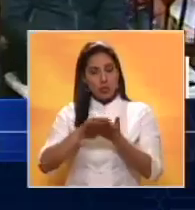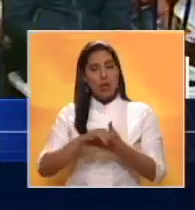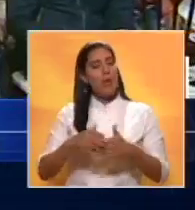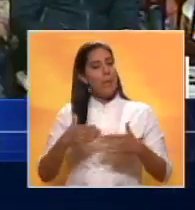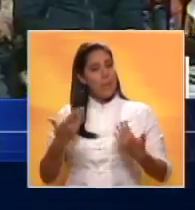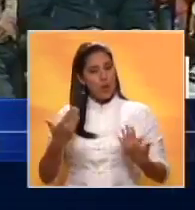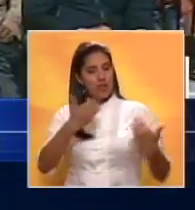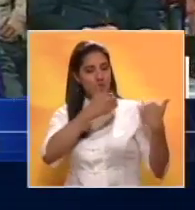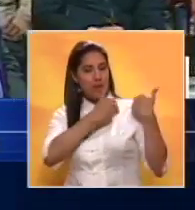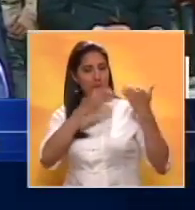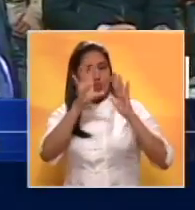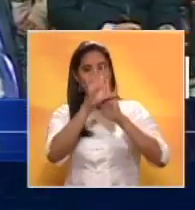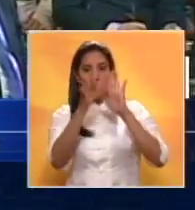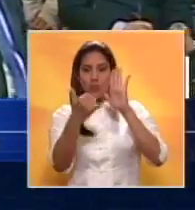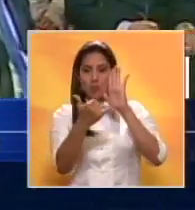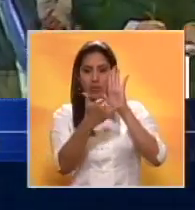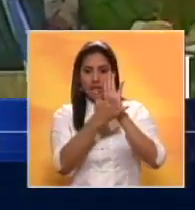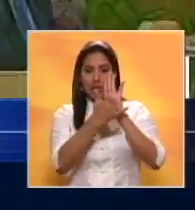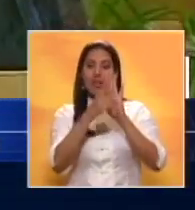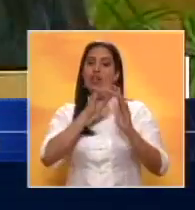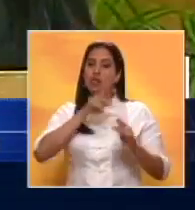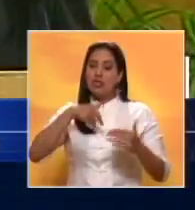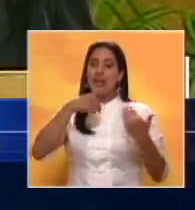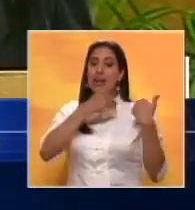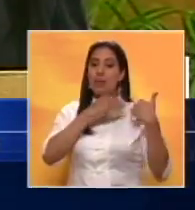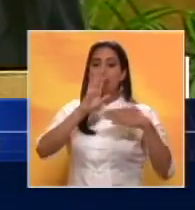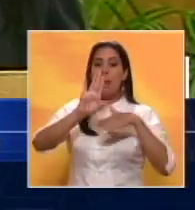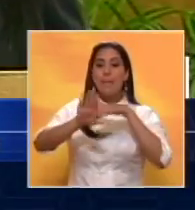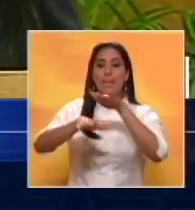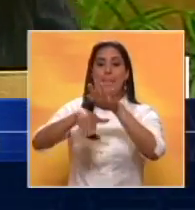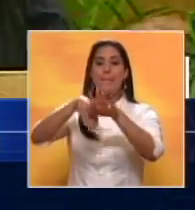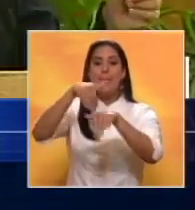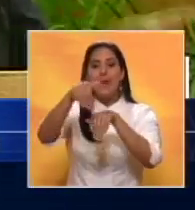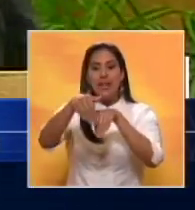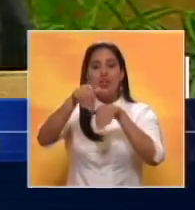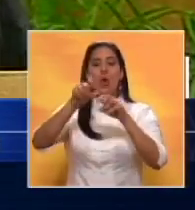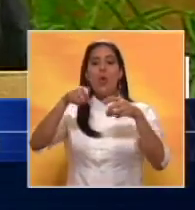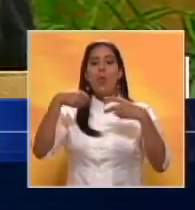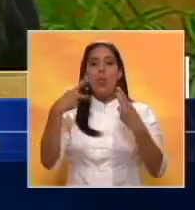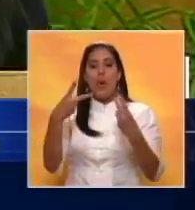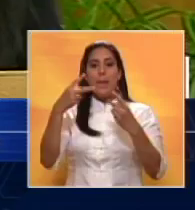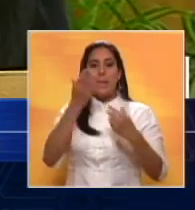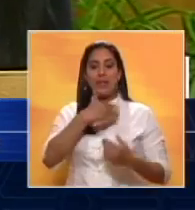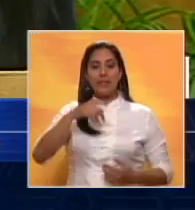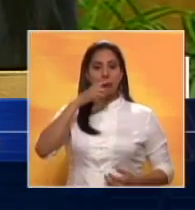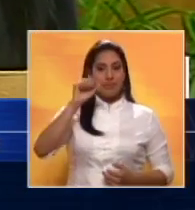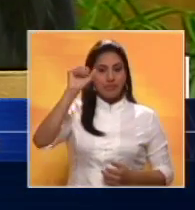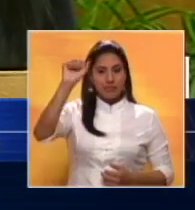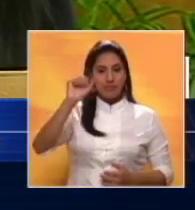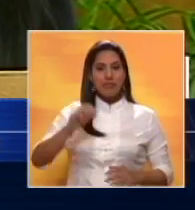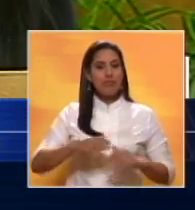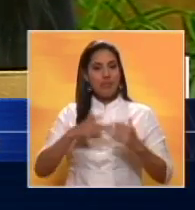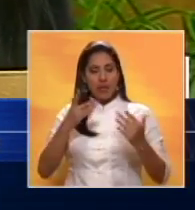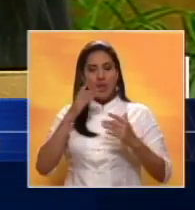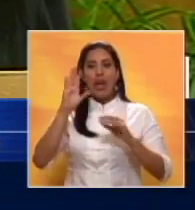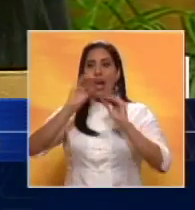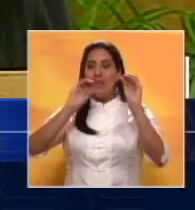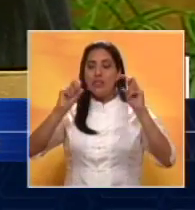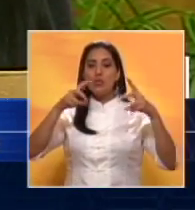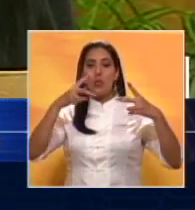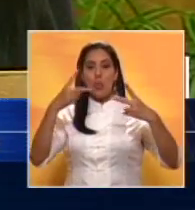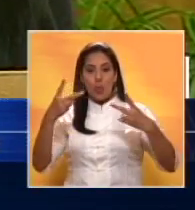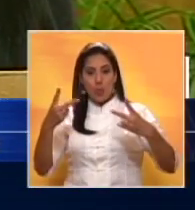Por eso el papel de la Constituyente, y ha sido también un paso derivado de la acción del presidente Nicolás Maduro al